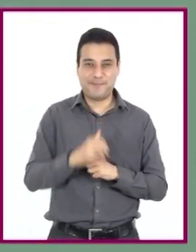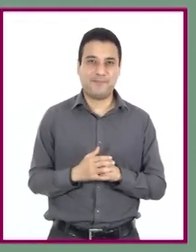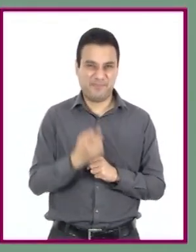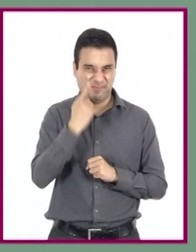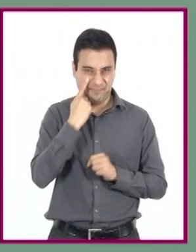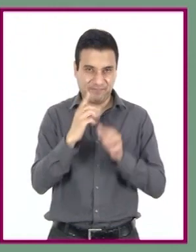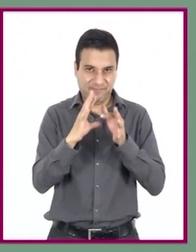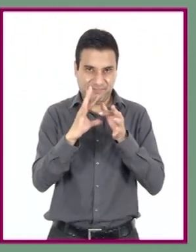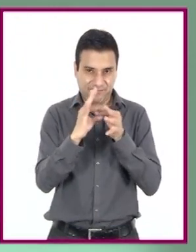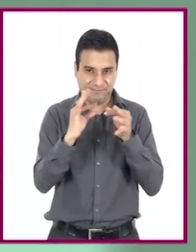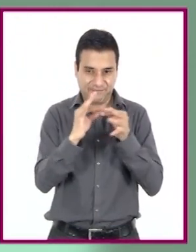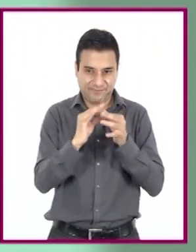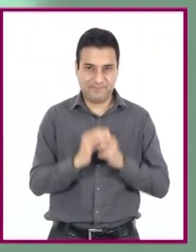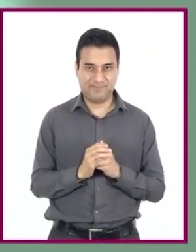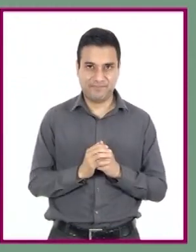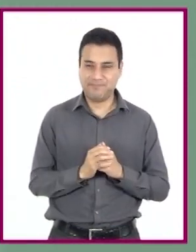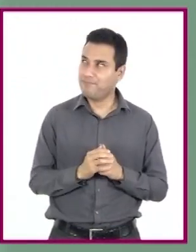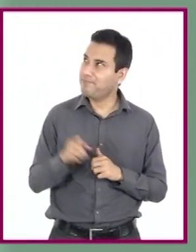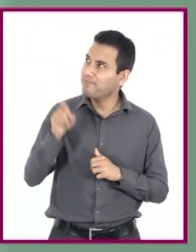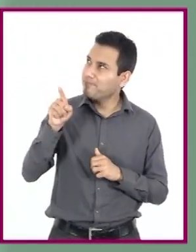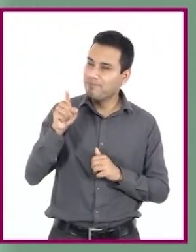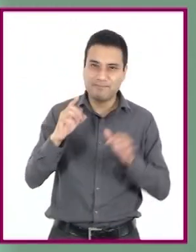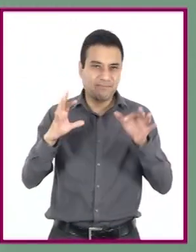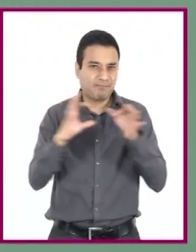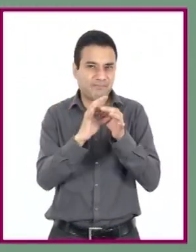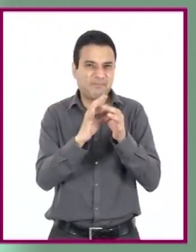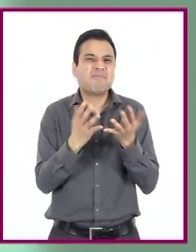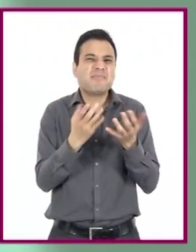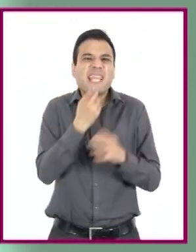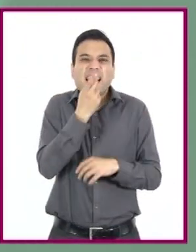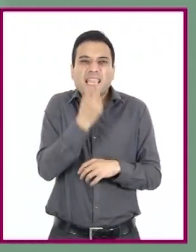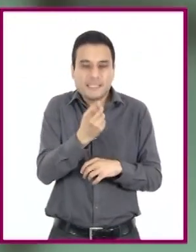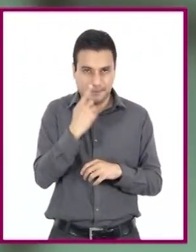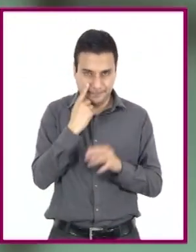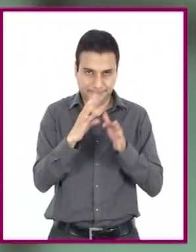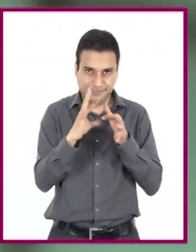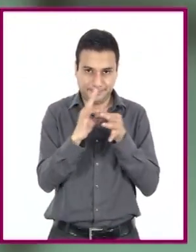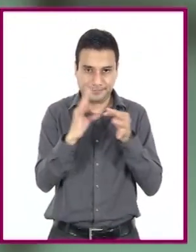información que dice aquí y que corresponde a esta estructura.